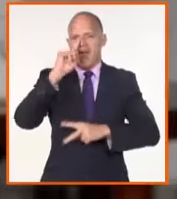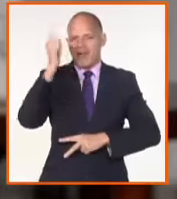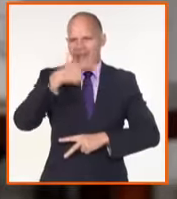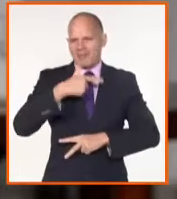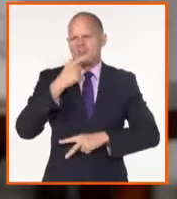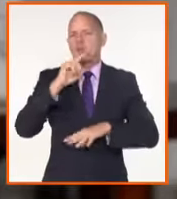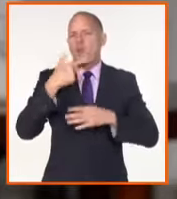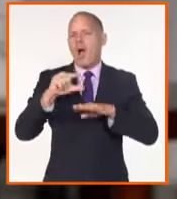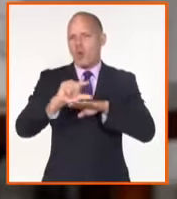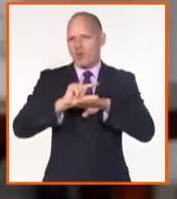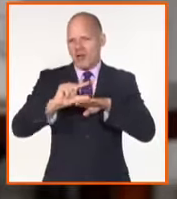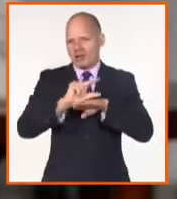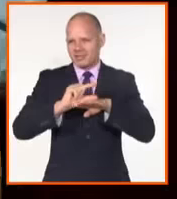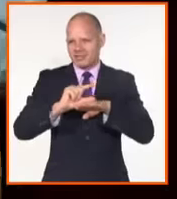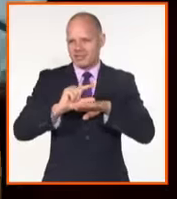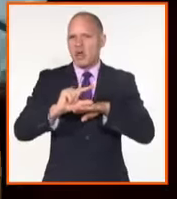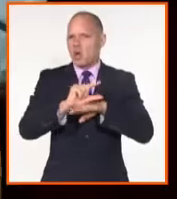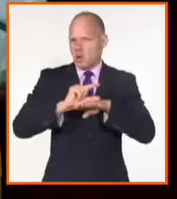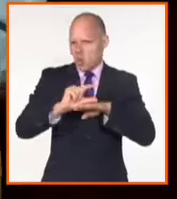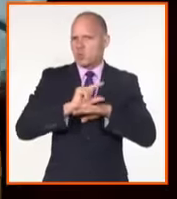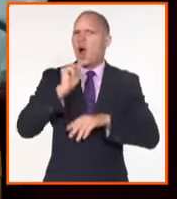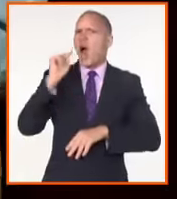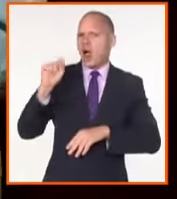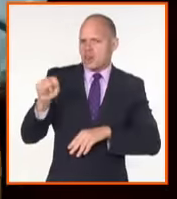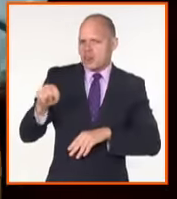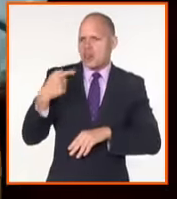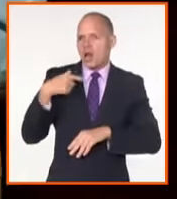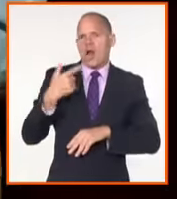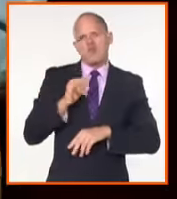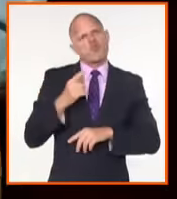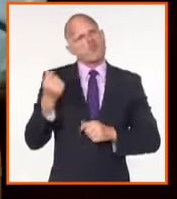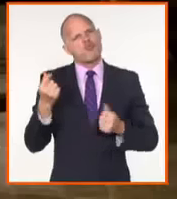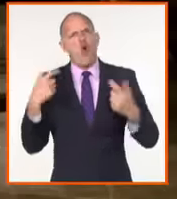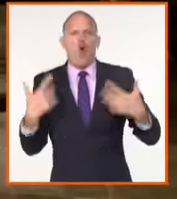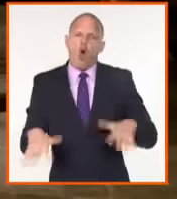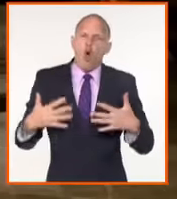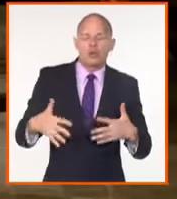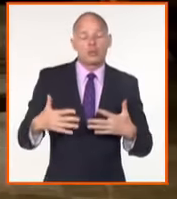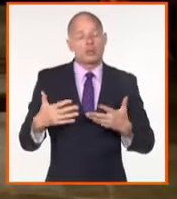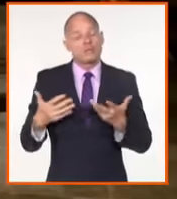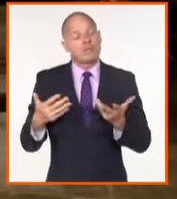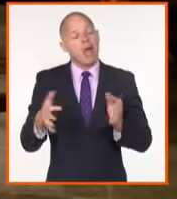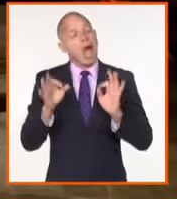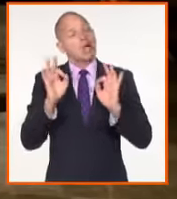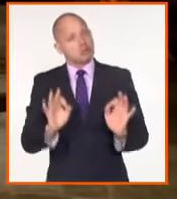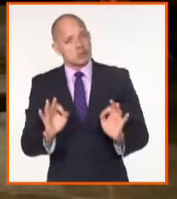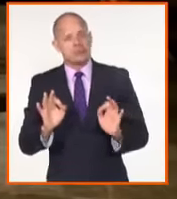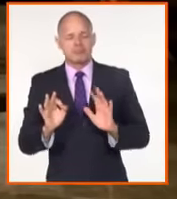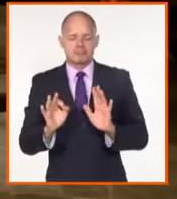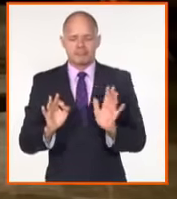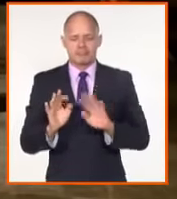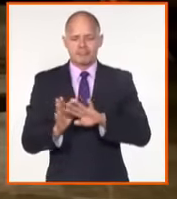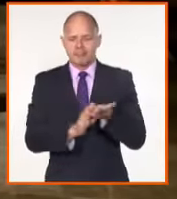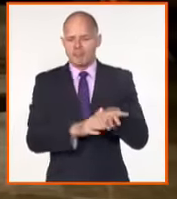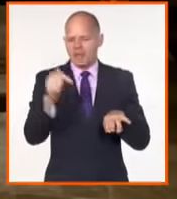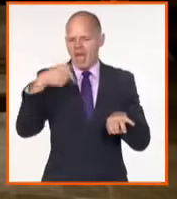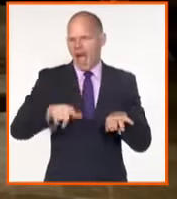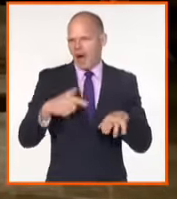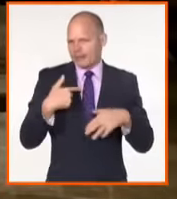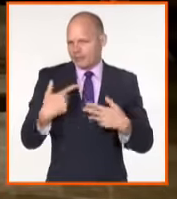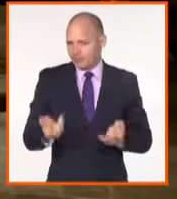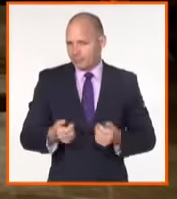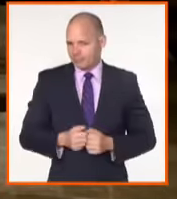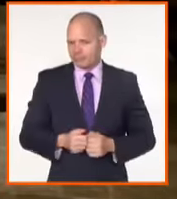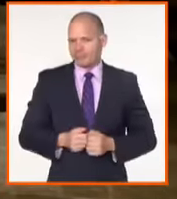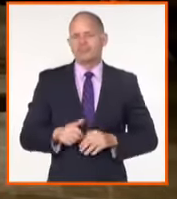han tomado otras medidas para cerrarnos los ingresos del turismo, como ahora recientemente las visas automáticas, la visa esta, a ciudadanos